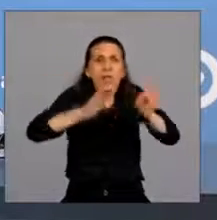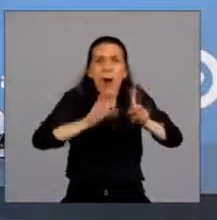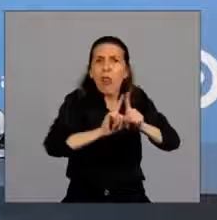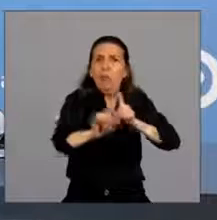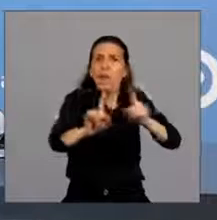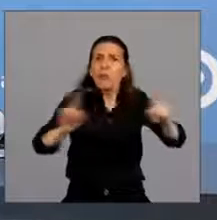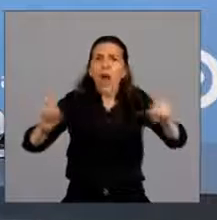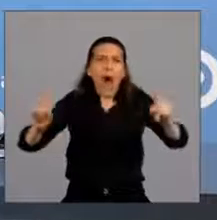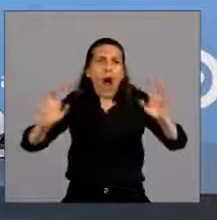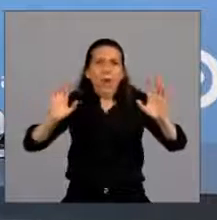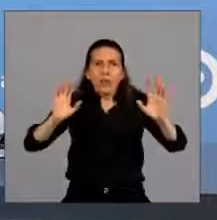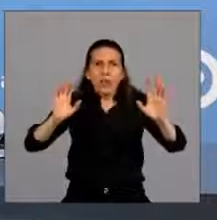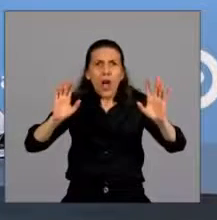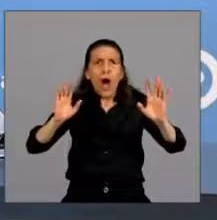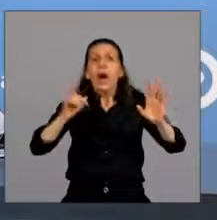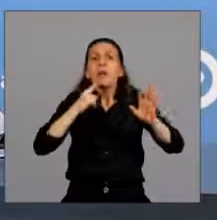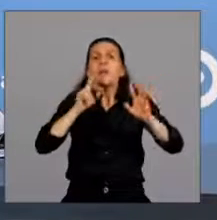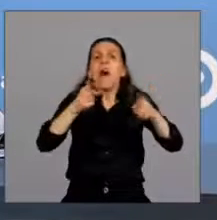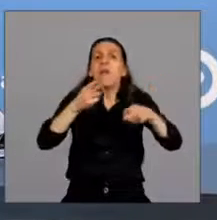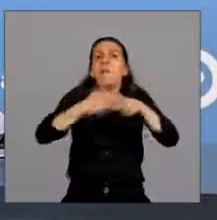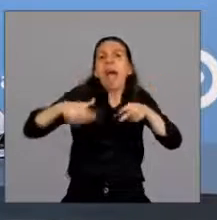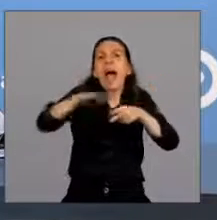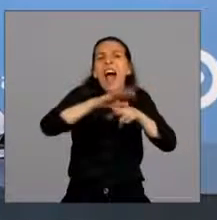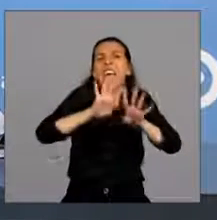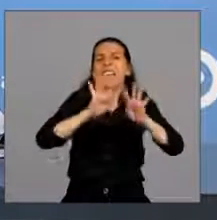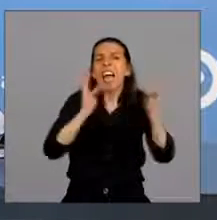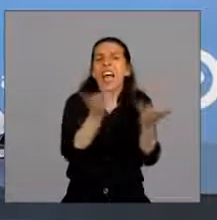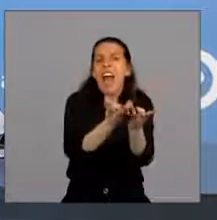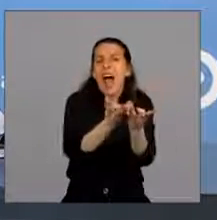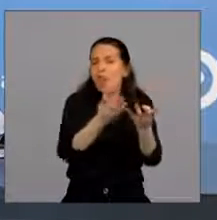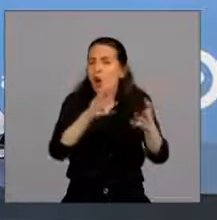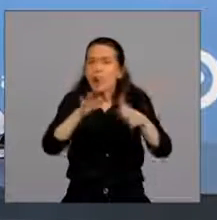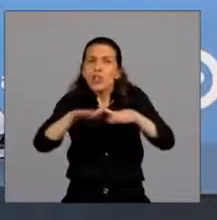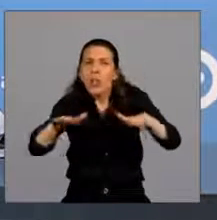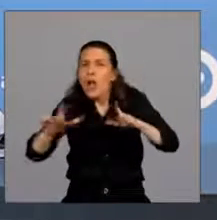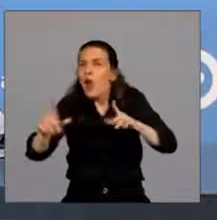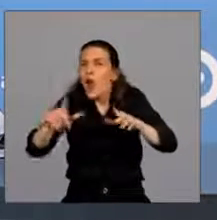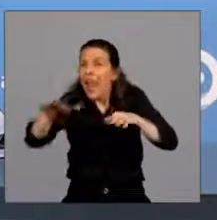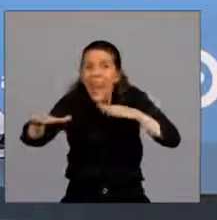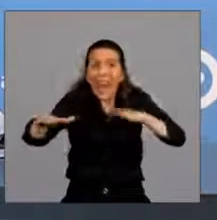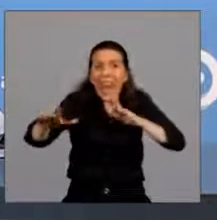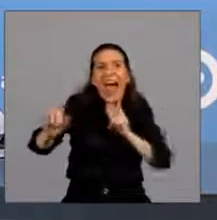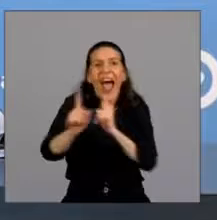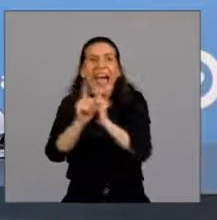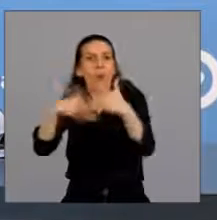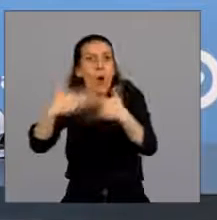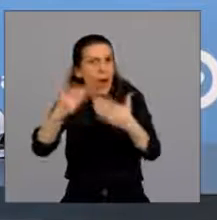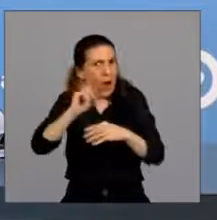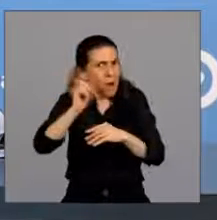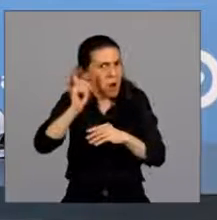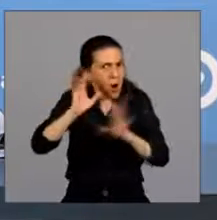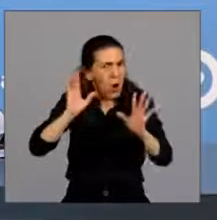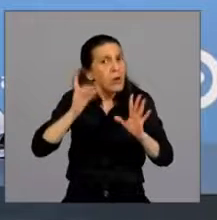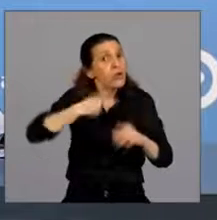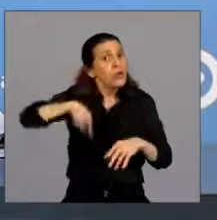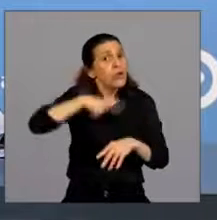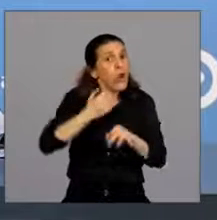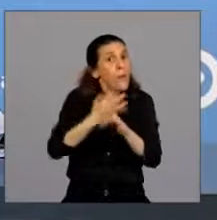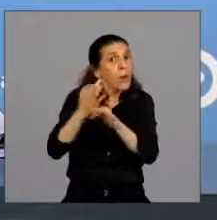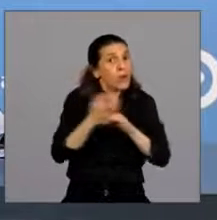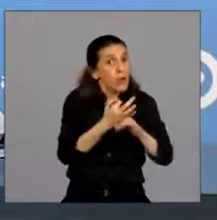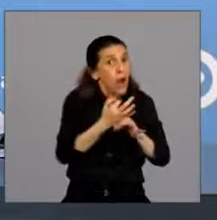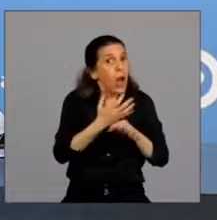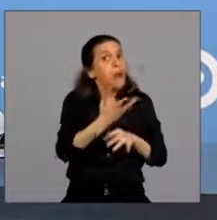respetó que en su gran mayoría estaban los parques cerrados, no se ponían los chicos a jugar unos con otros. Y realmente para los expertos nos enfatizaron